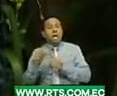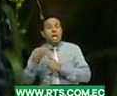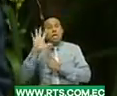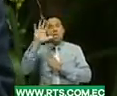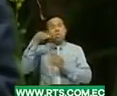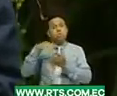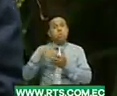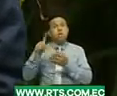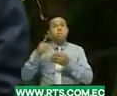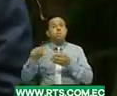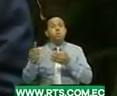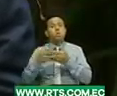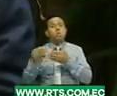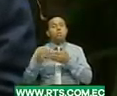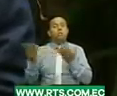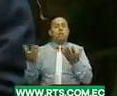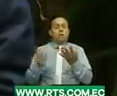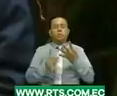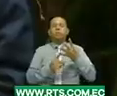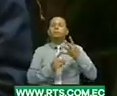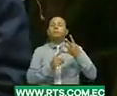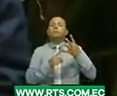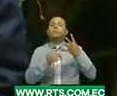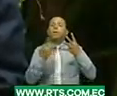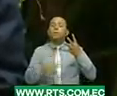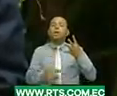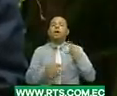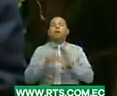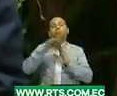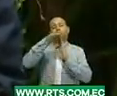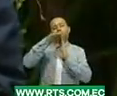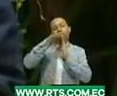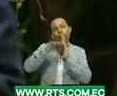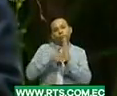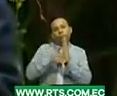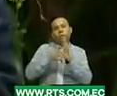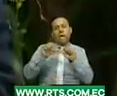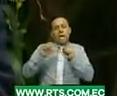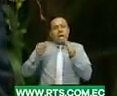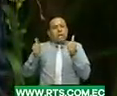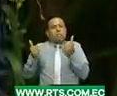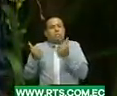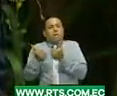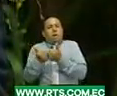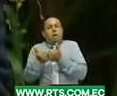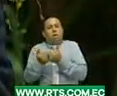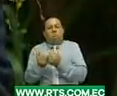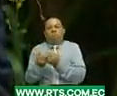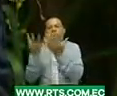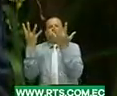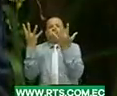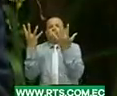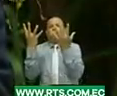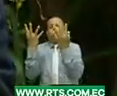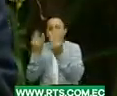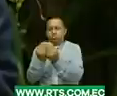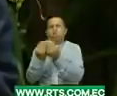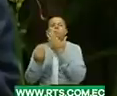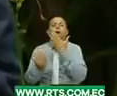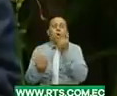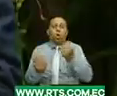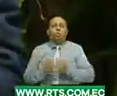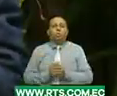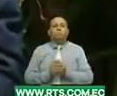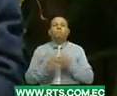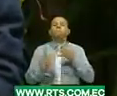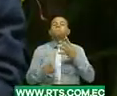aduanas. Adicionalmente, vamos a reducir a la mitad el número de asambleístas, que sean calidad y no cantidad. Vamos